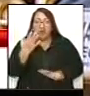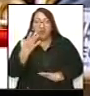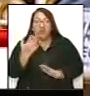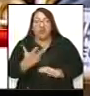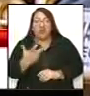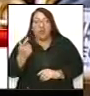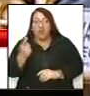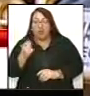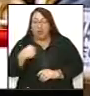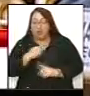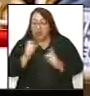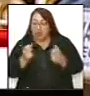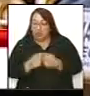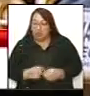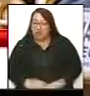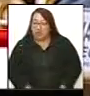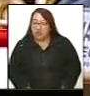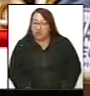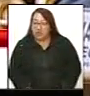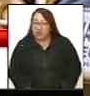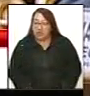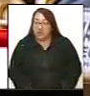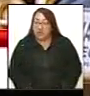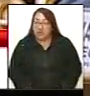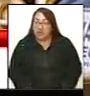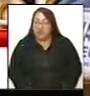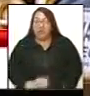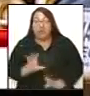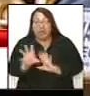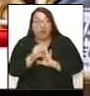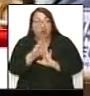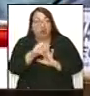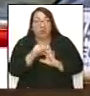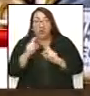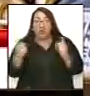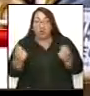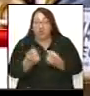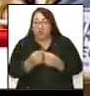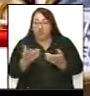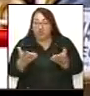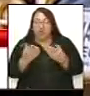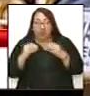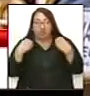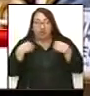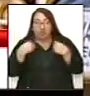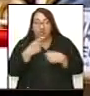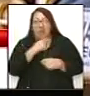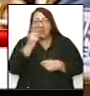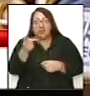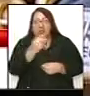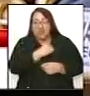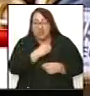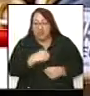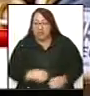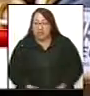1431 de nuestra comisión, que recogimos a través del pedido de cada uno de ustedes y remitido al despacho de la ministra.